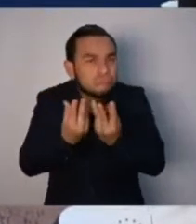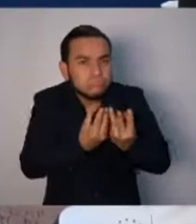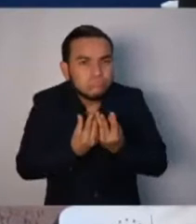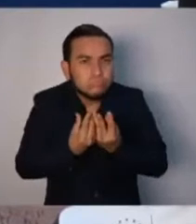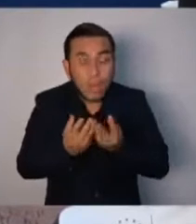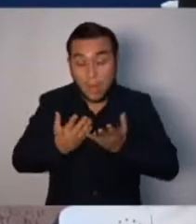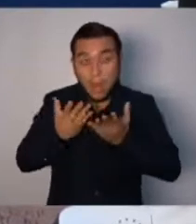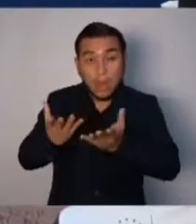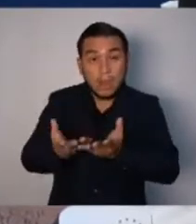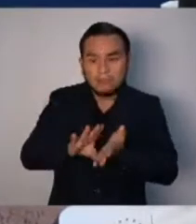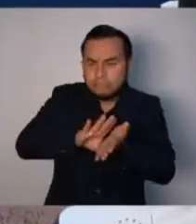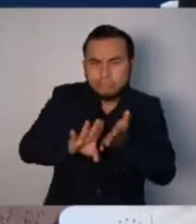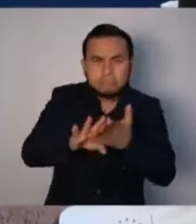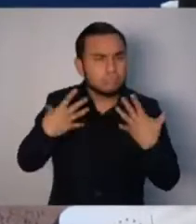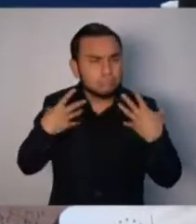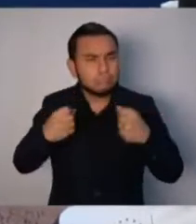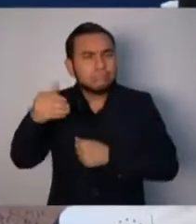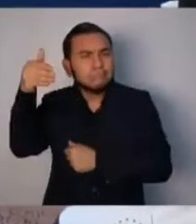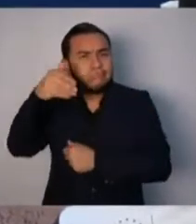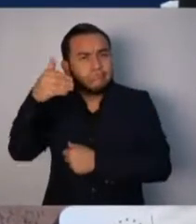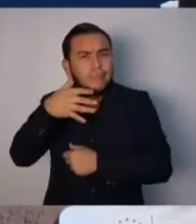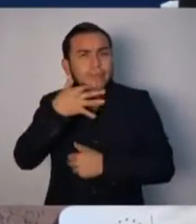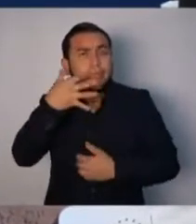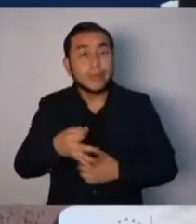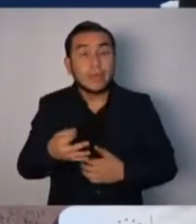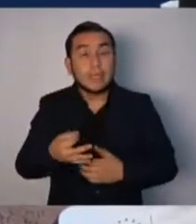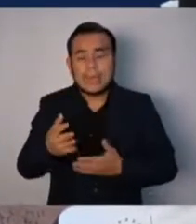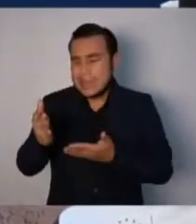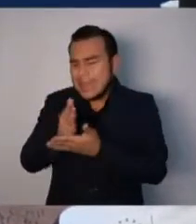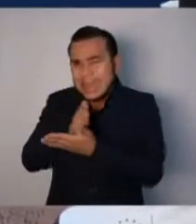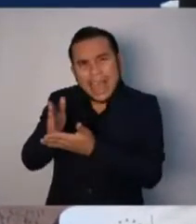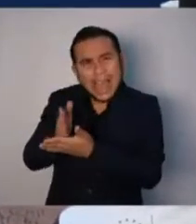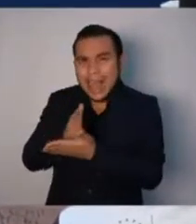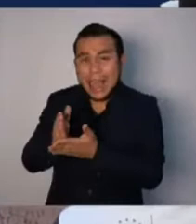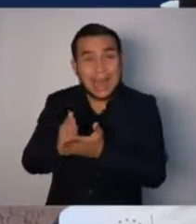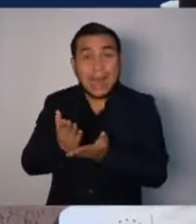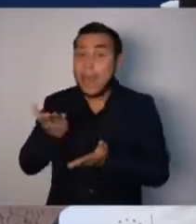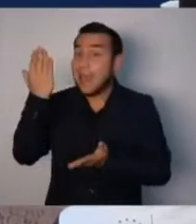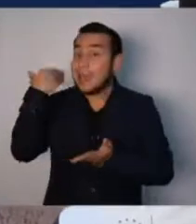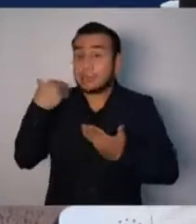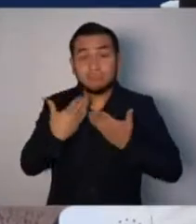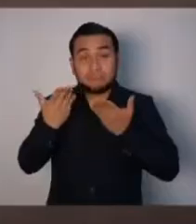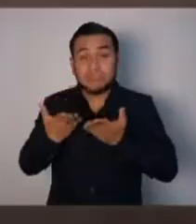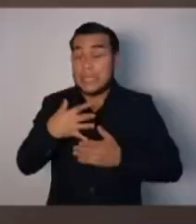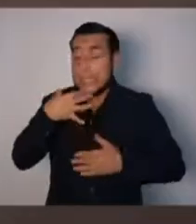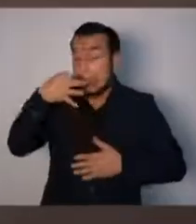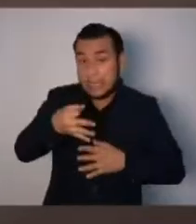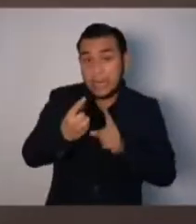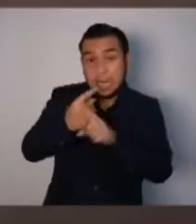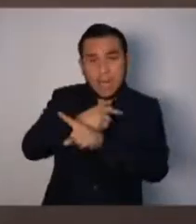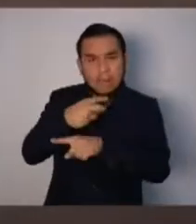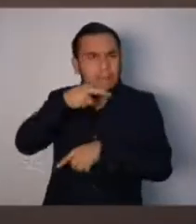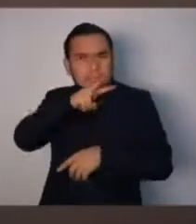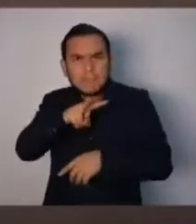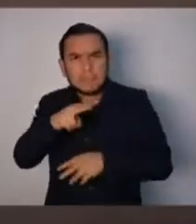la inversión en salud en educación lo que es lo que no se daba no había habido un cambio real entre arena y el fmln